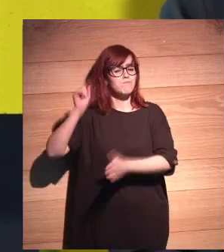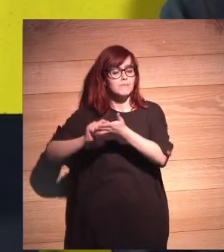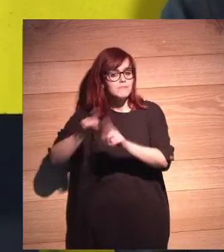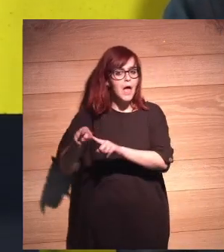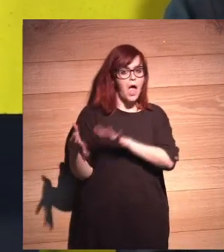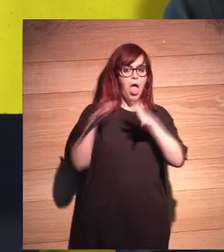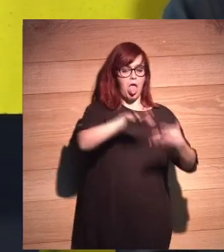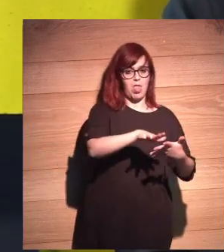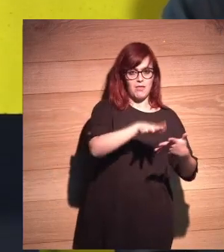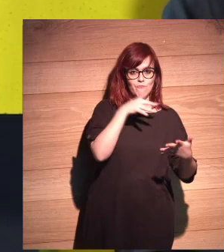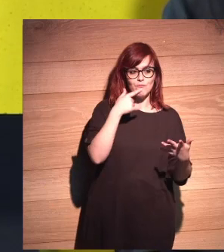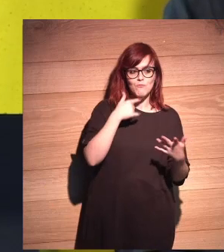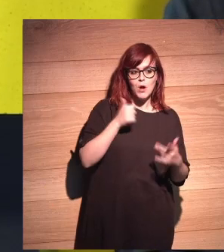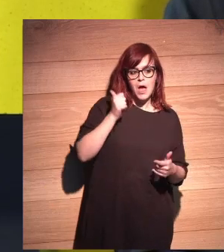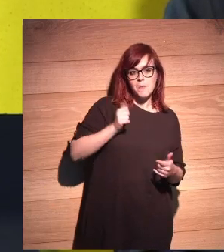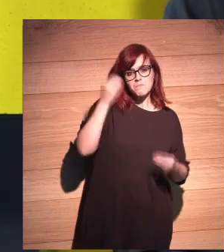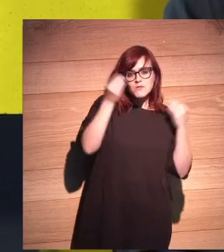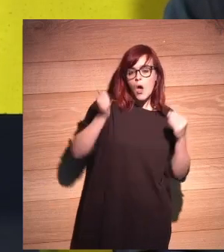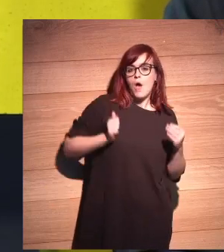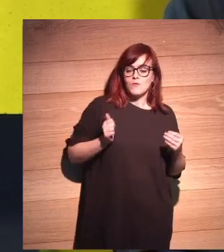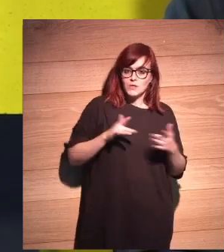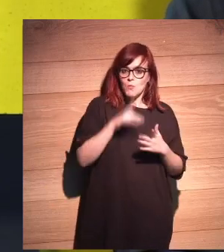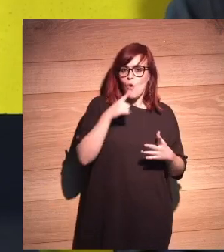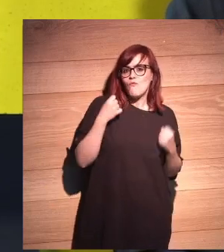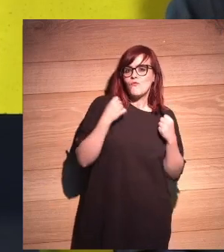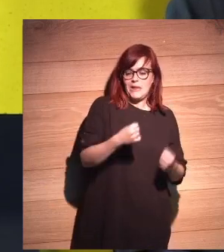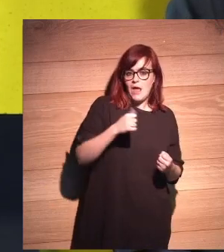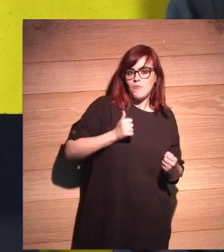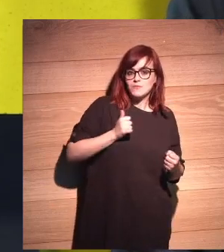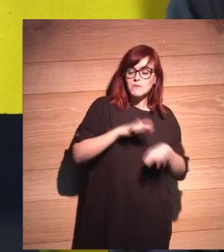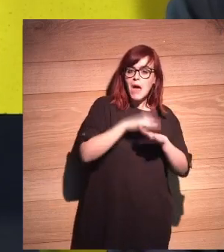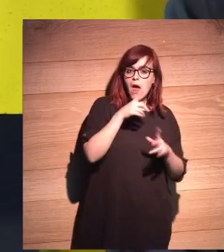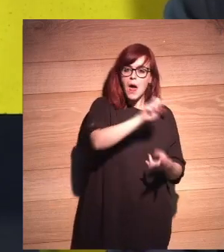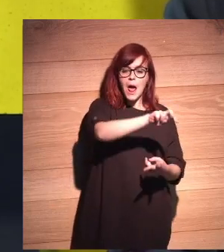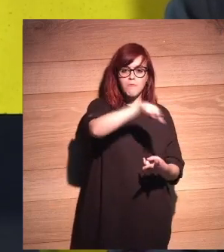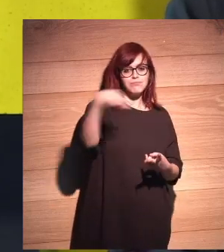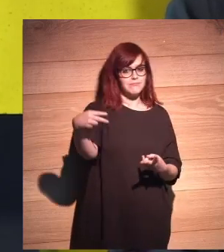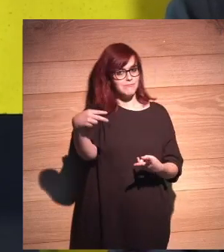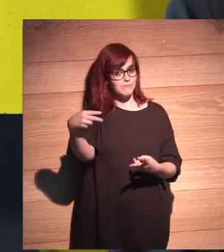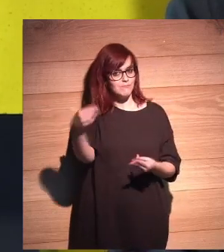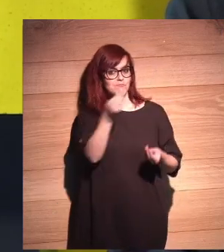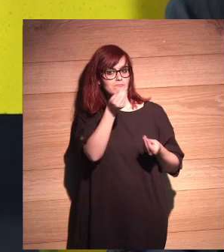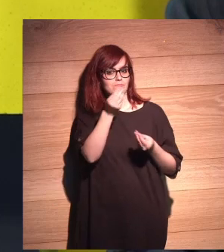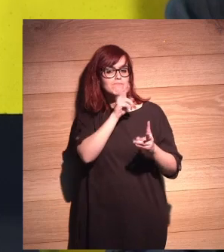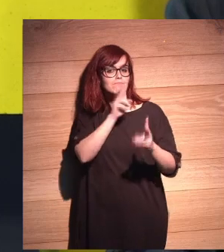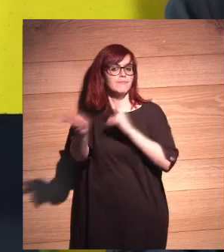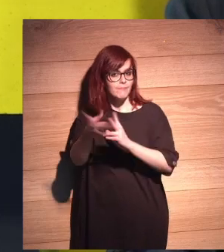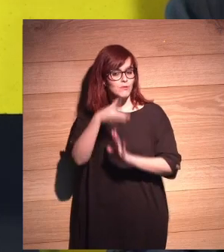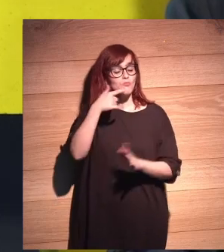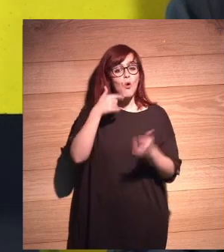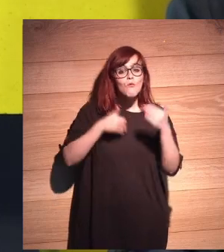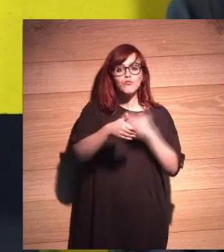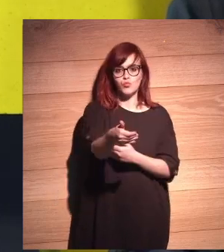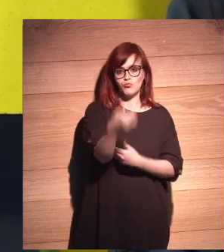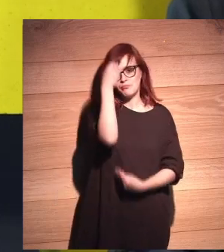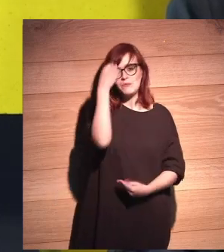y entonces conseguimos un potencial para el que siempre nos da una respuesta. Entonces yo creo que el futuro,